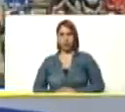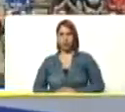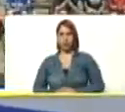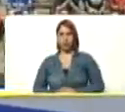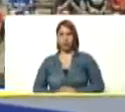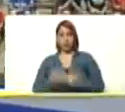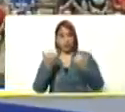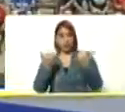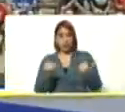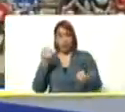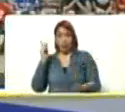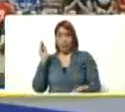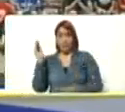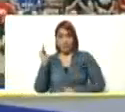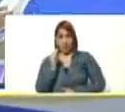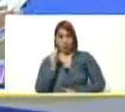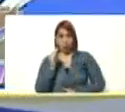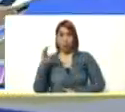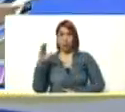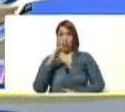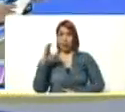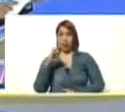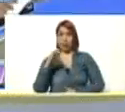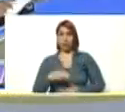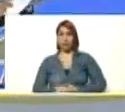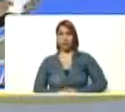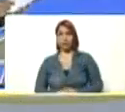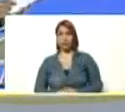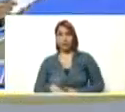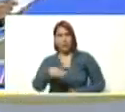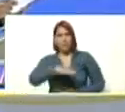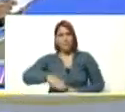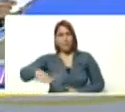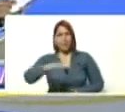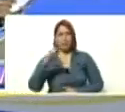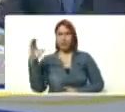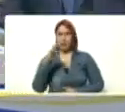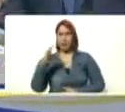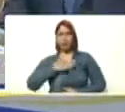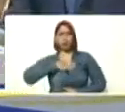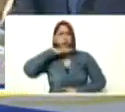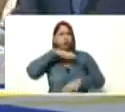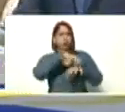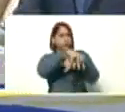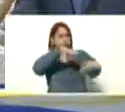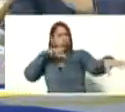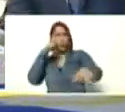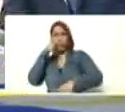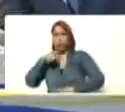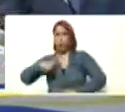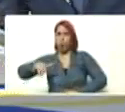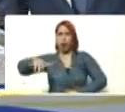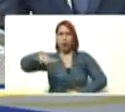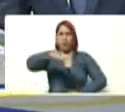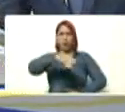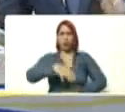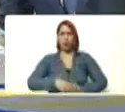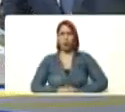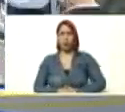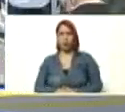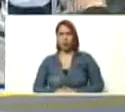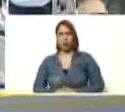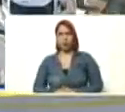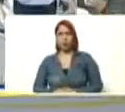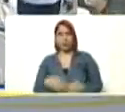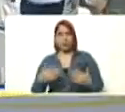Y ahora vengo de Caracas. La Plaza Caracas estaba desbordada de pueblo, y había